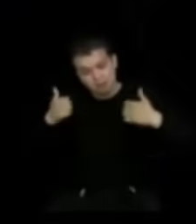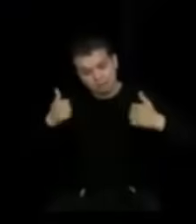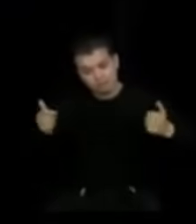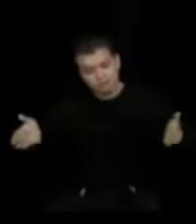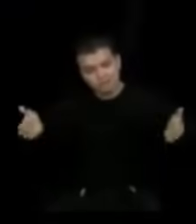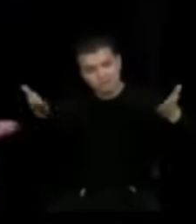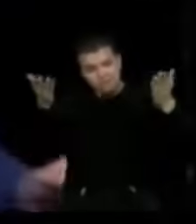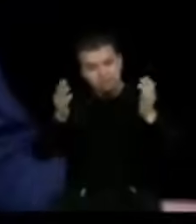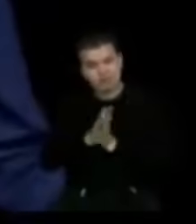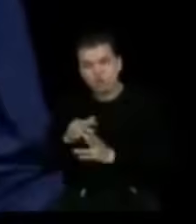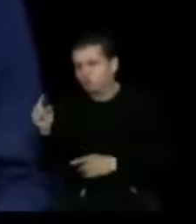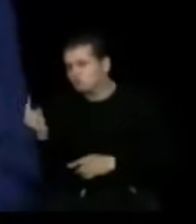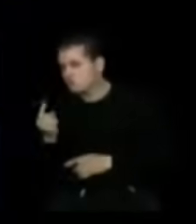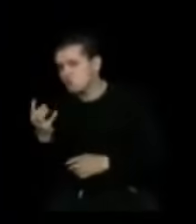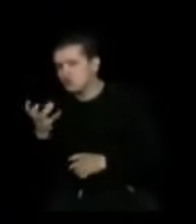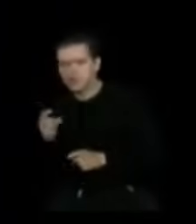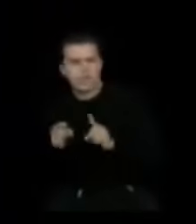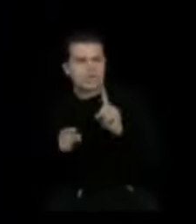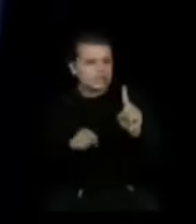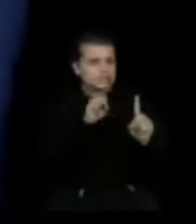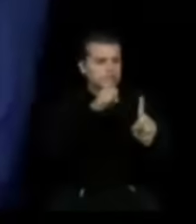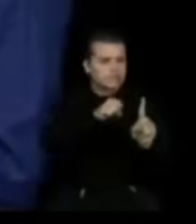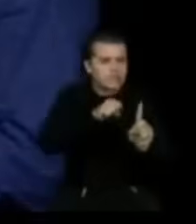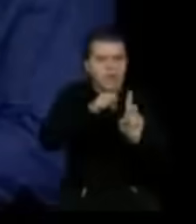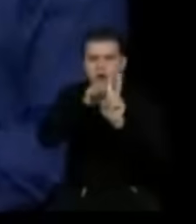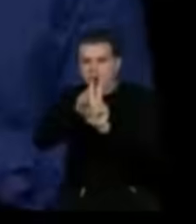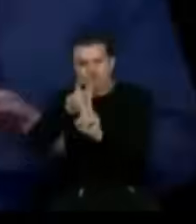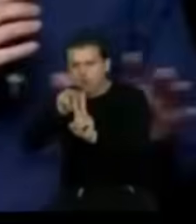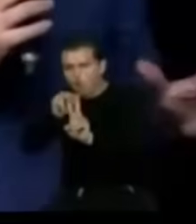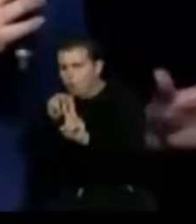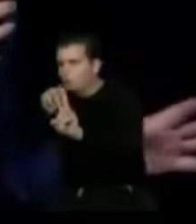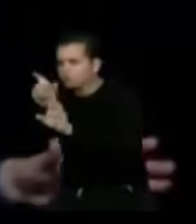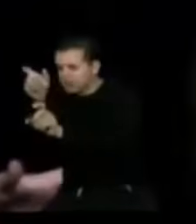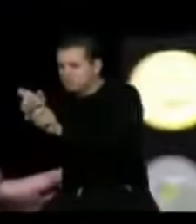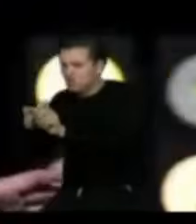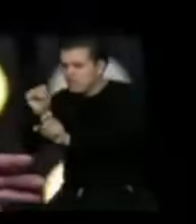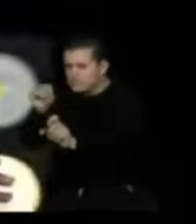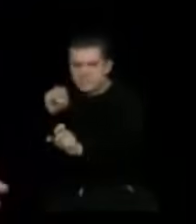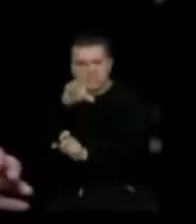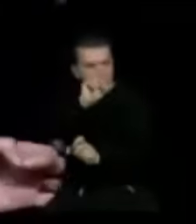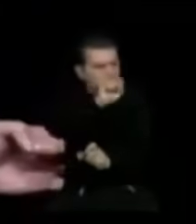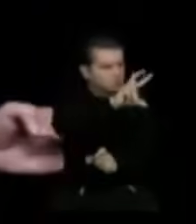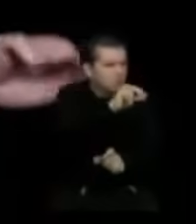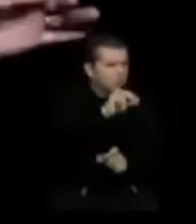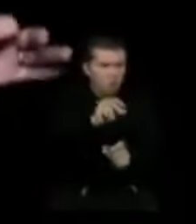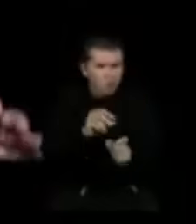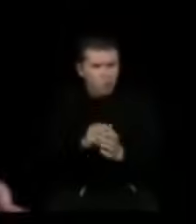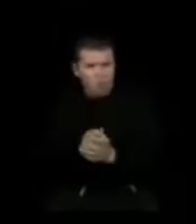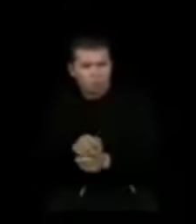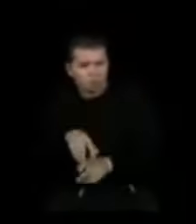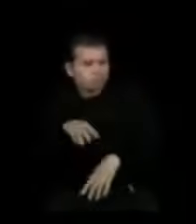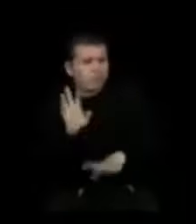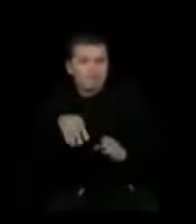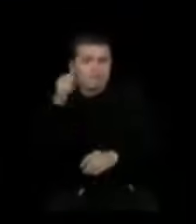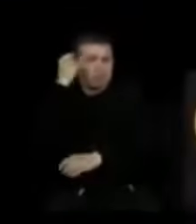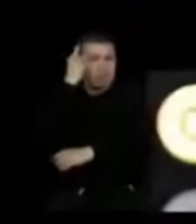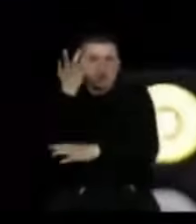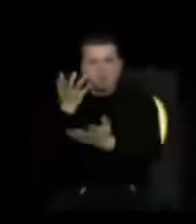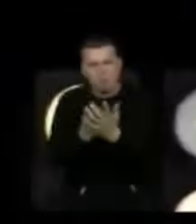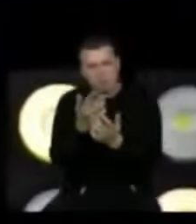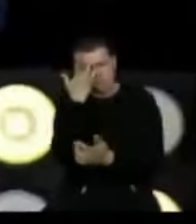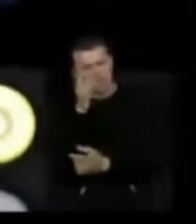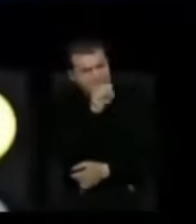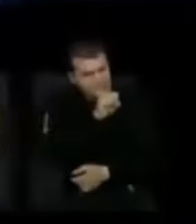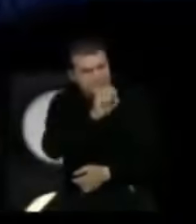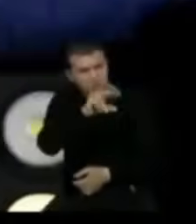No es que Él quiere sanar a uno sí y al otro no. A veces no entendemos el porqué de las cosas, pero tienes que saber que la